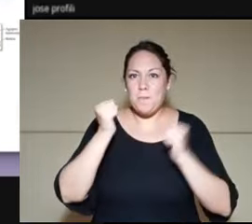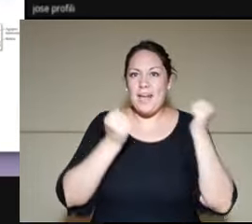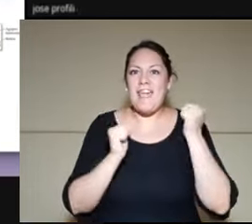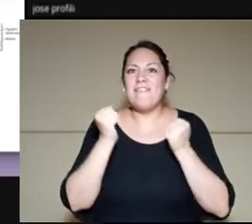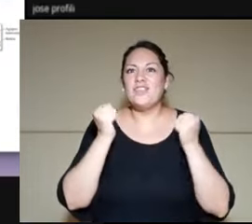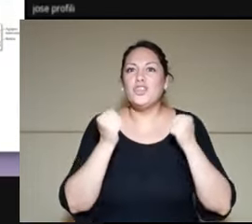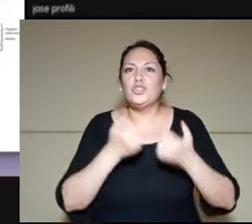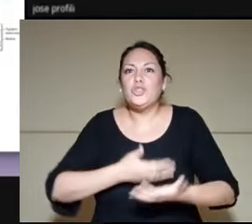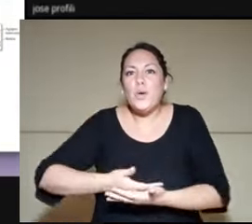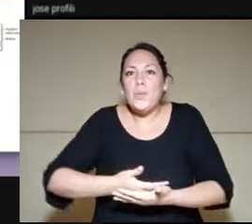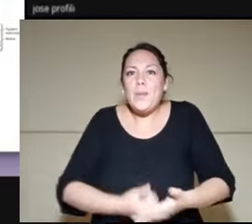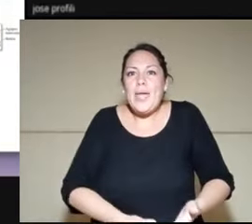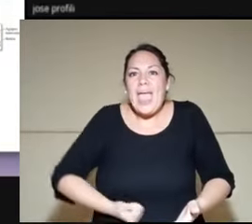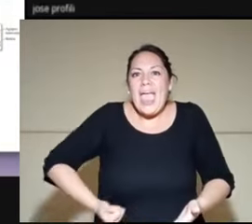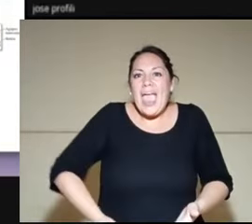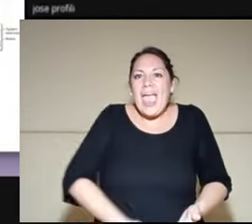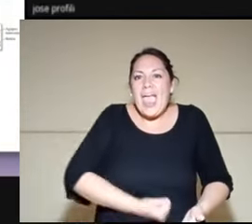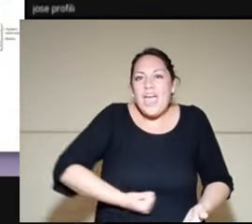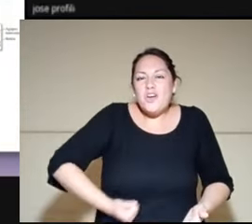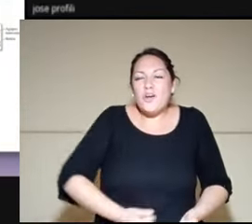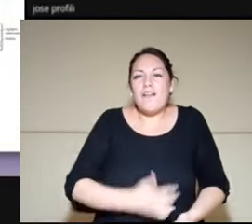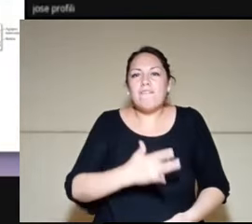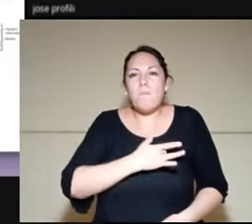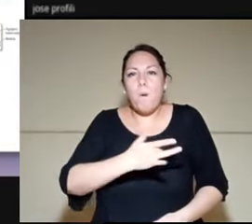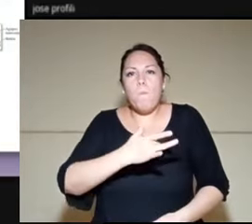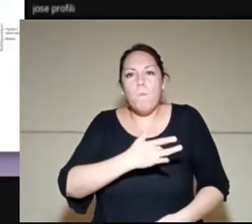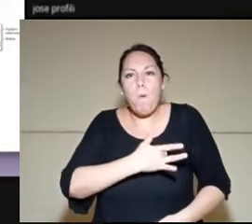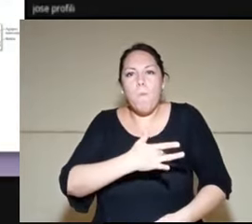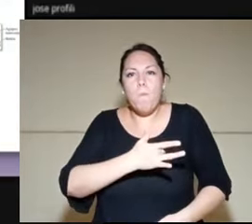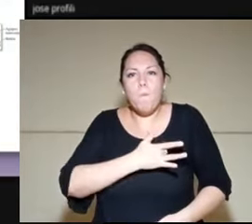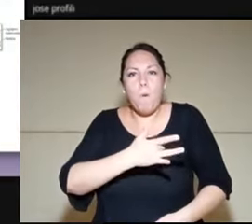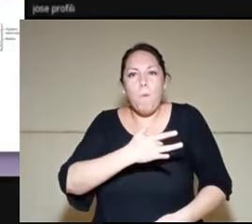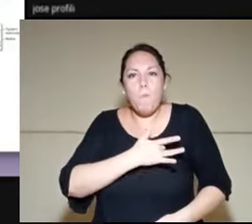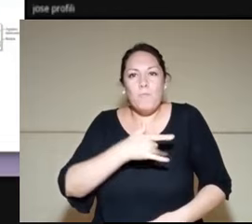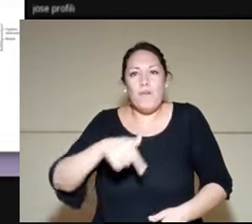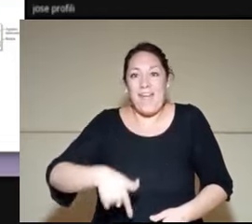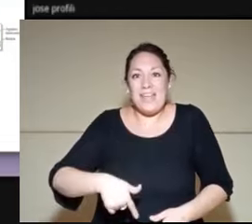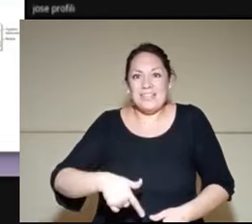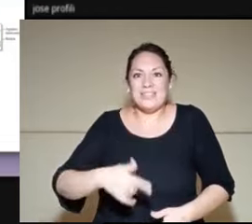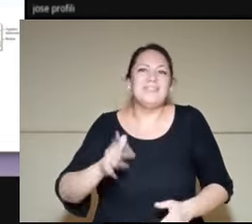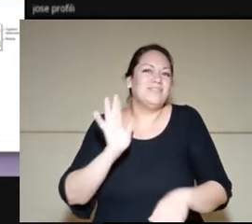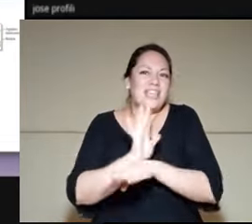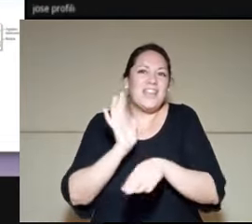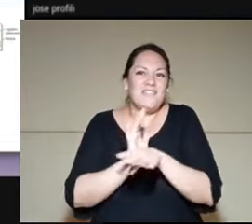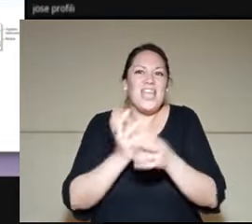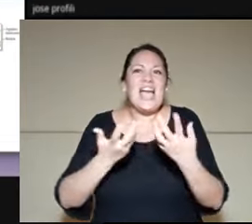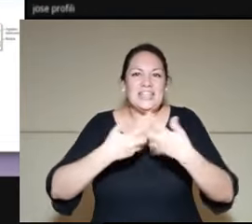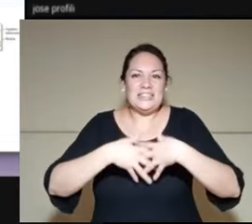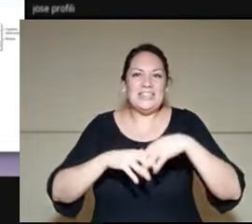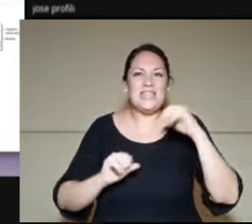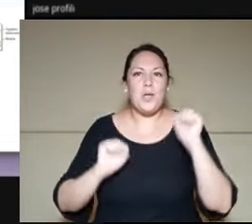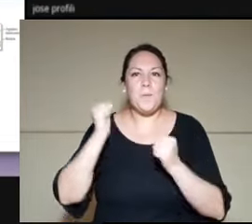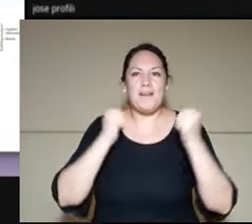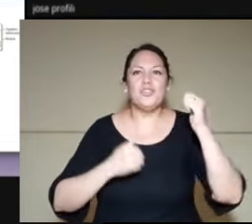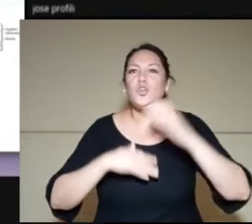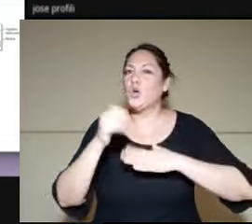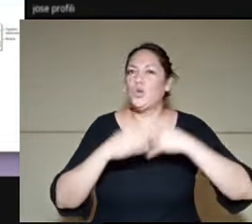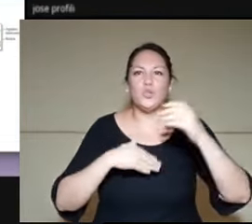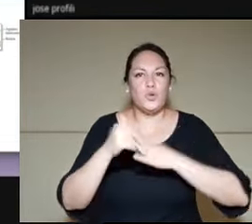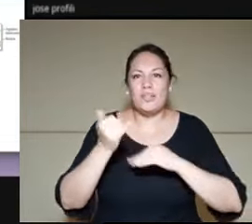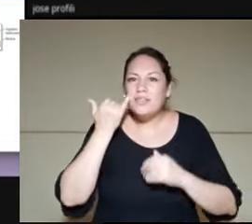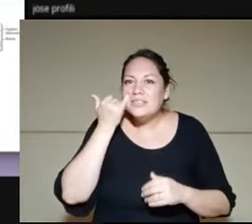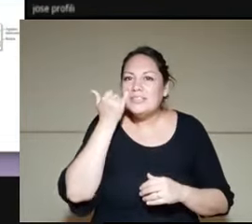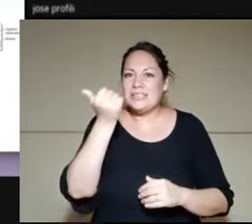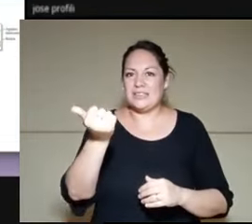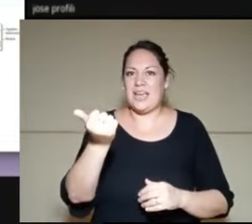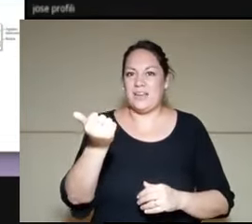puede empezar a haber latido cardíaco. Y si hay latido cardíaco, quiere decir que hay un sistema nervioso, porque recuerden que el sistema